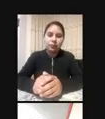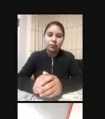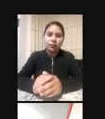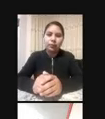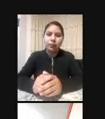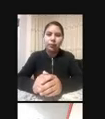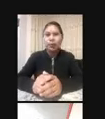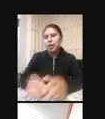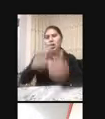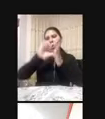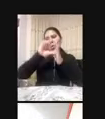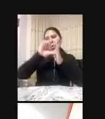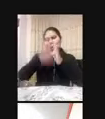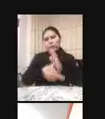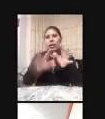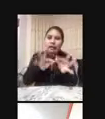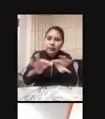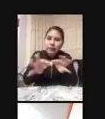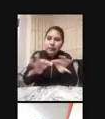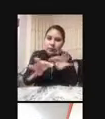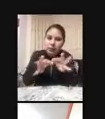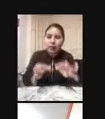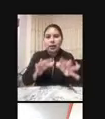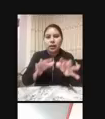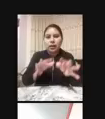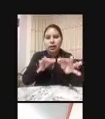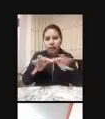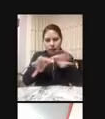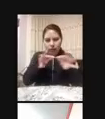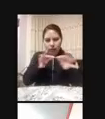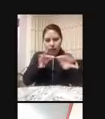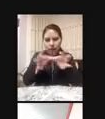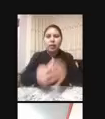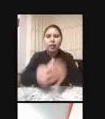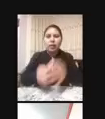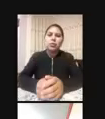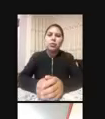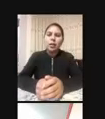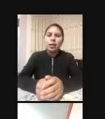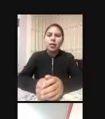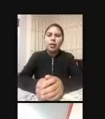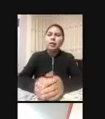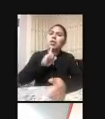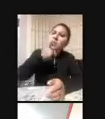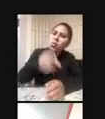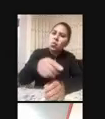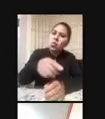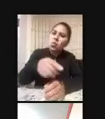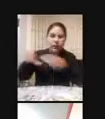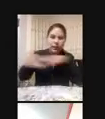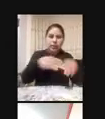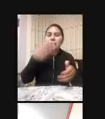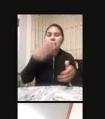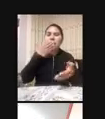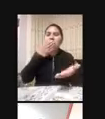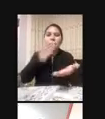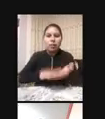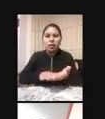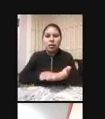y le explicamos, ¿sí? Con palabras concretitas y tal vez con un refuercito visual, ¿no? Mira,